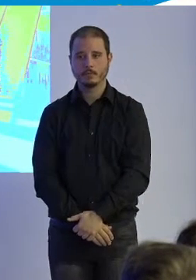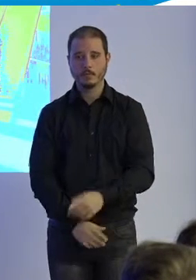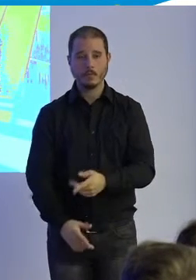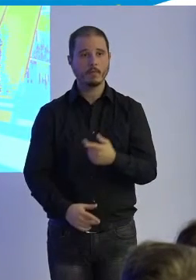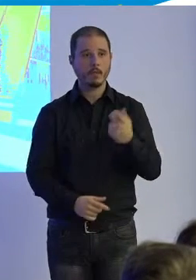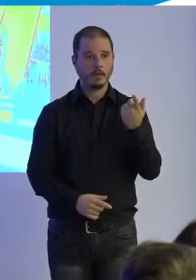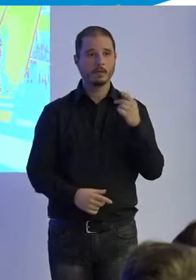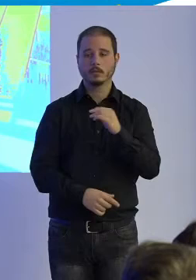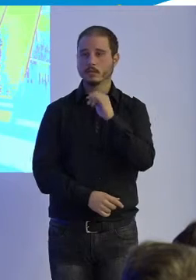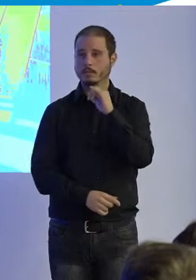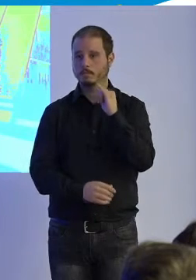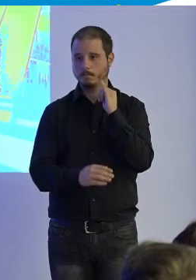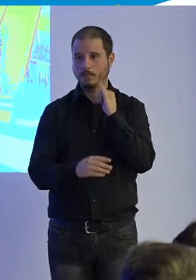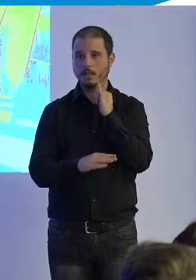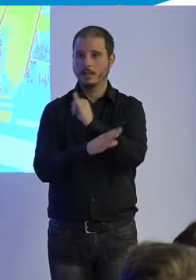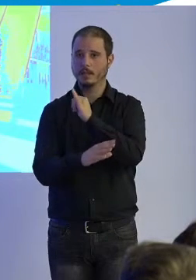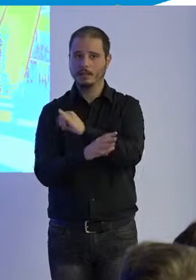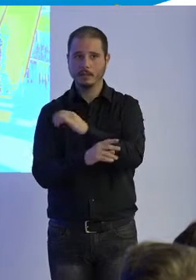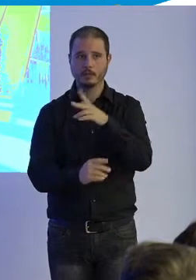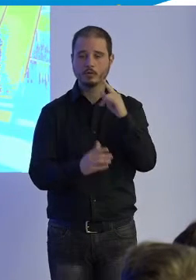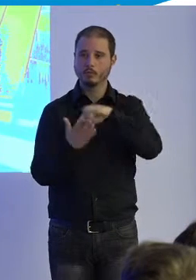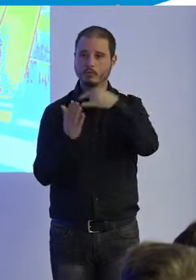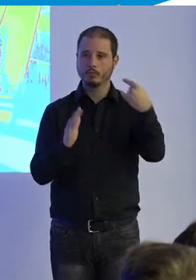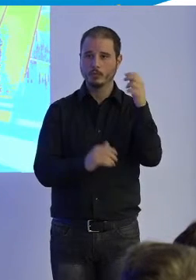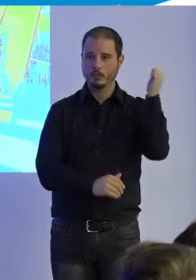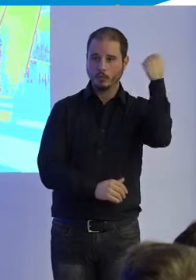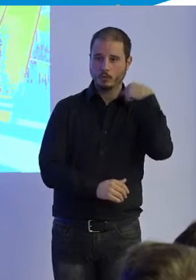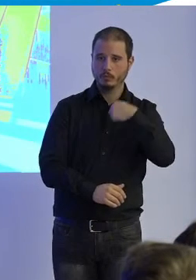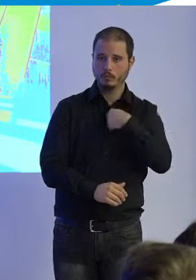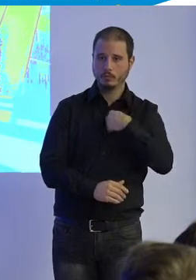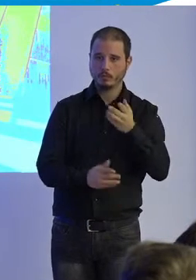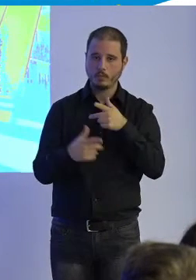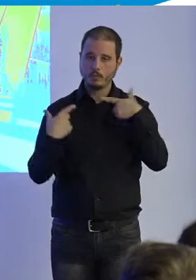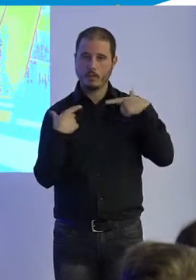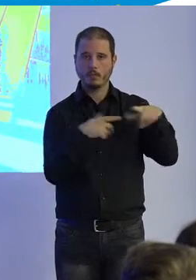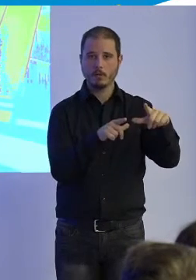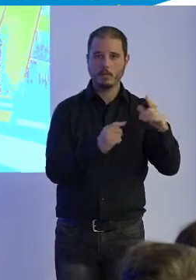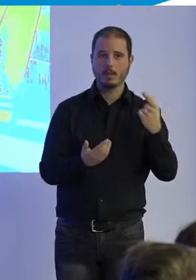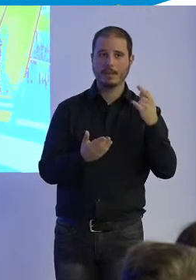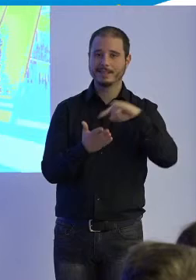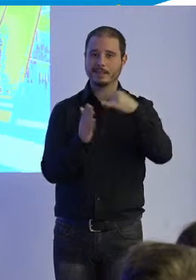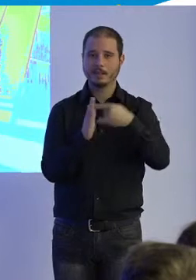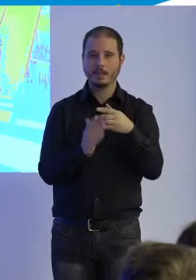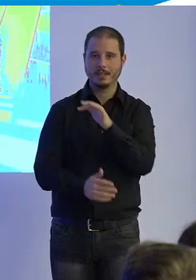Trabajo para el Instituto Tecnológico de Aragón. Yo estoy en la parte de tecnologías TICS.